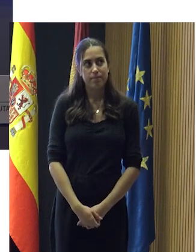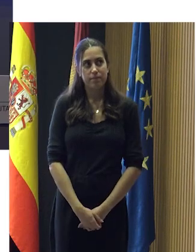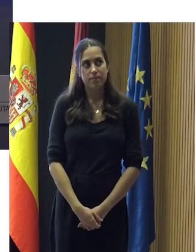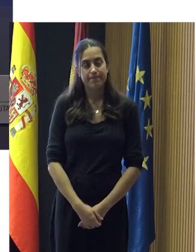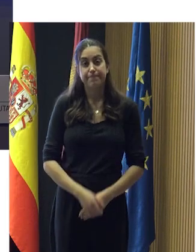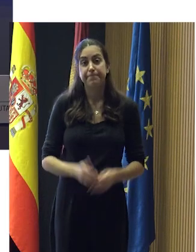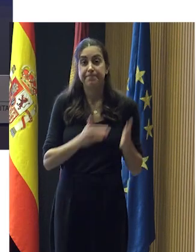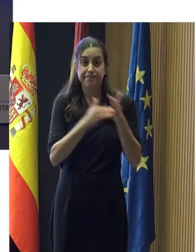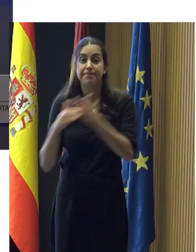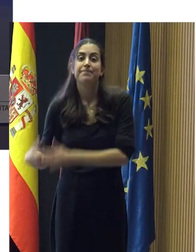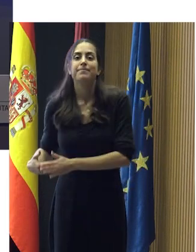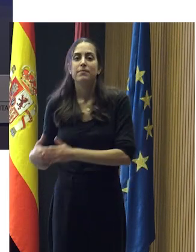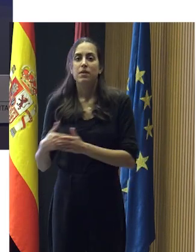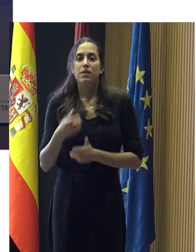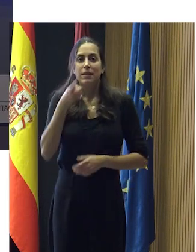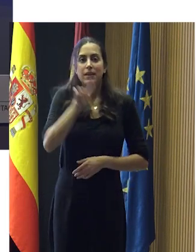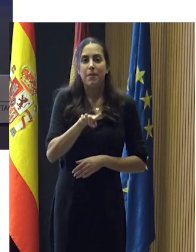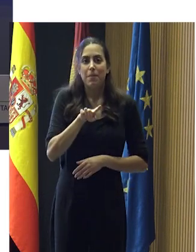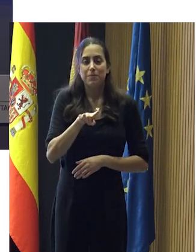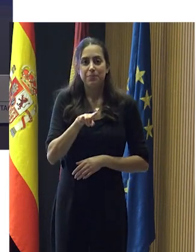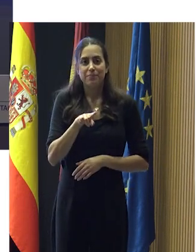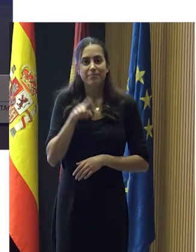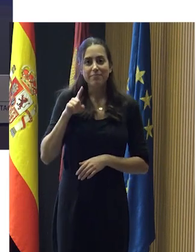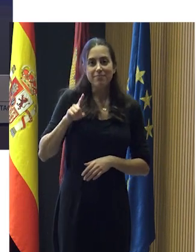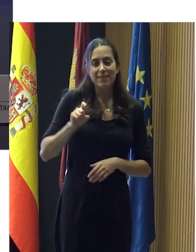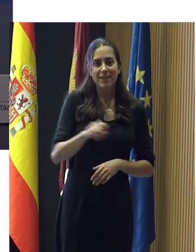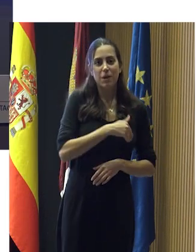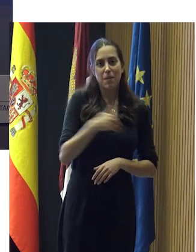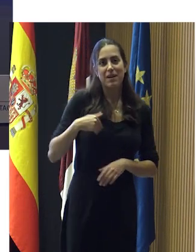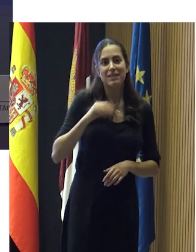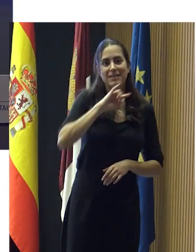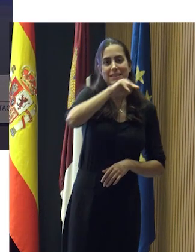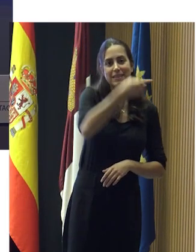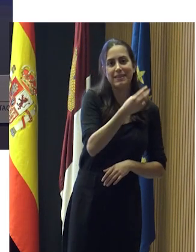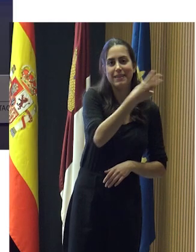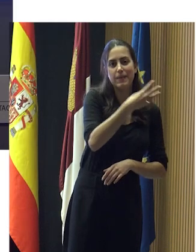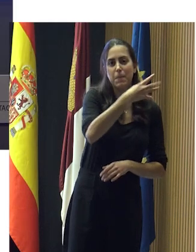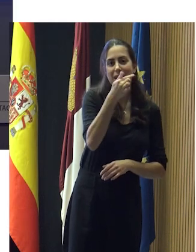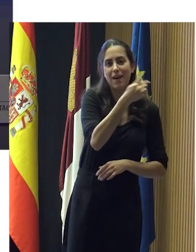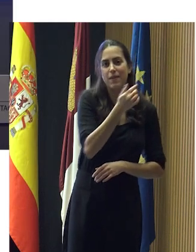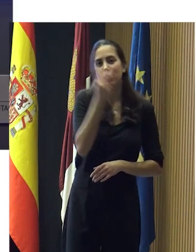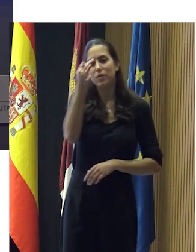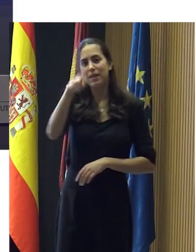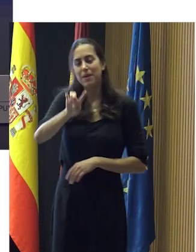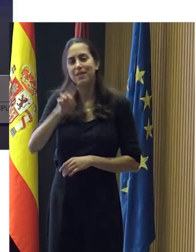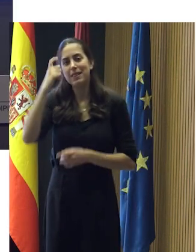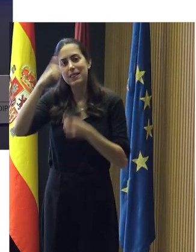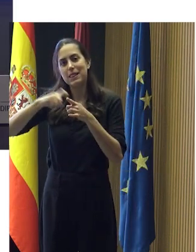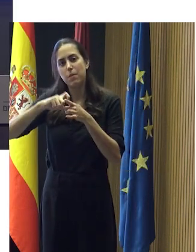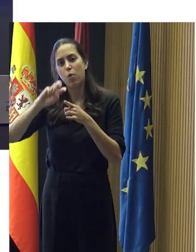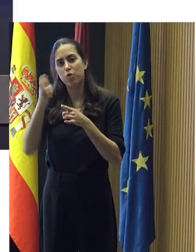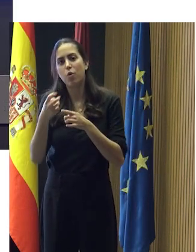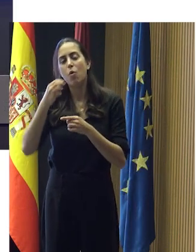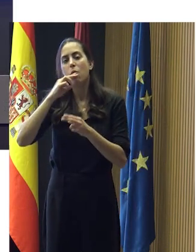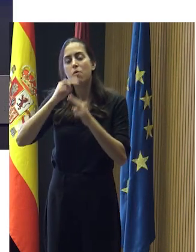Por otro lado, aparte del cáncer de mama triple negativo, trabajamos con otro tipo tumoral también muy agresivo, que es el glioblastoma